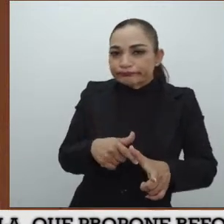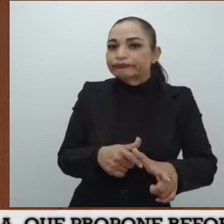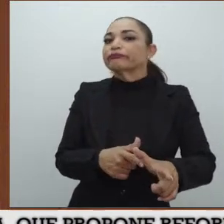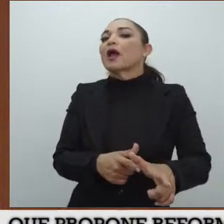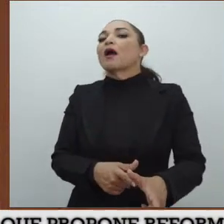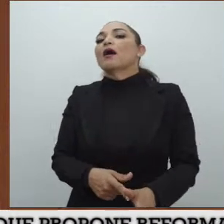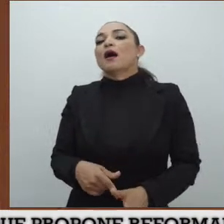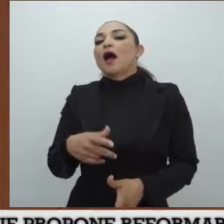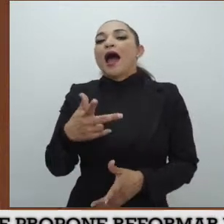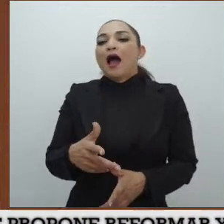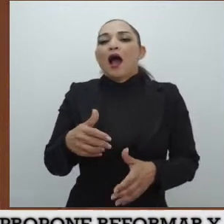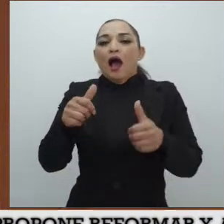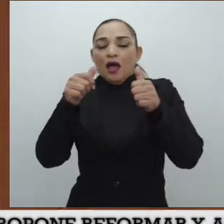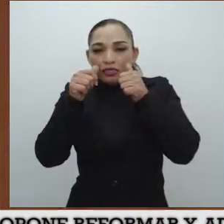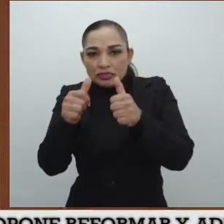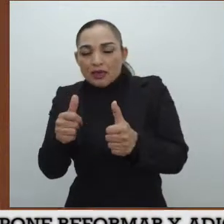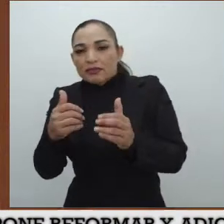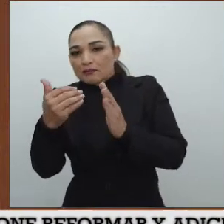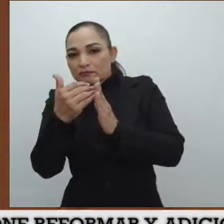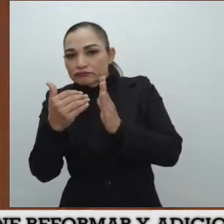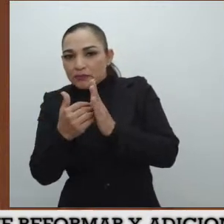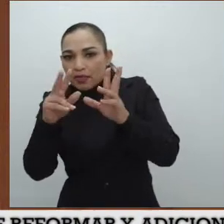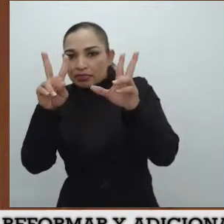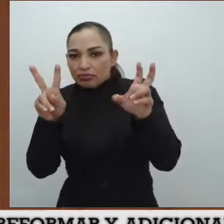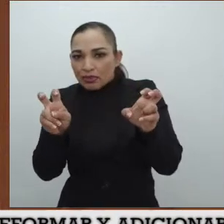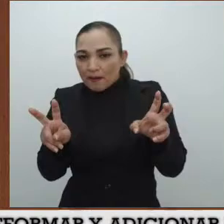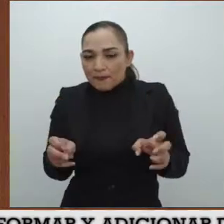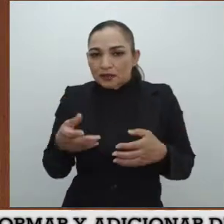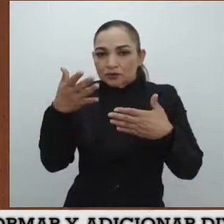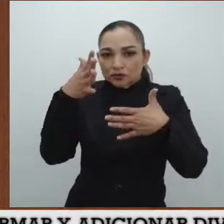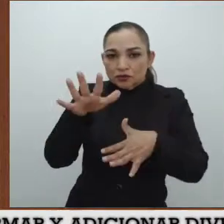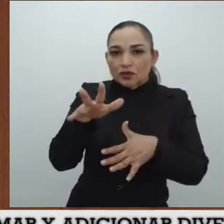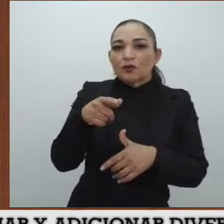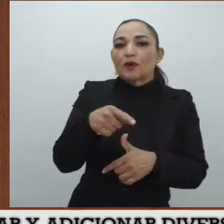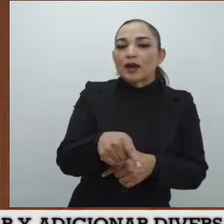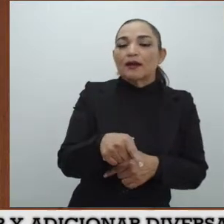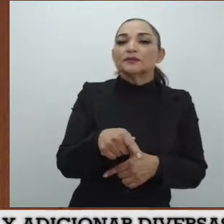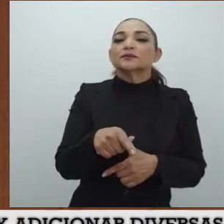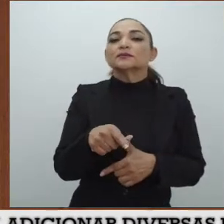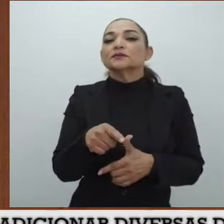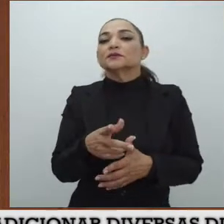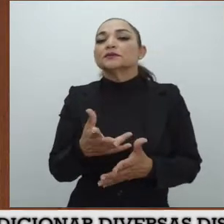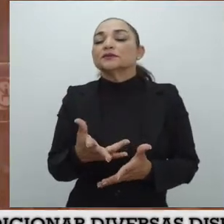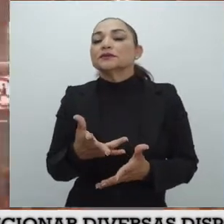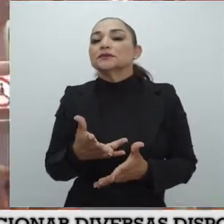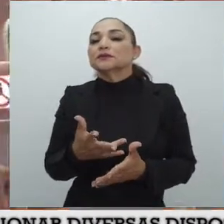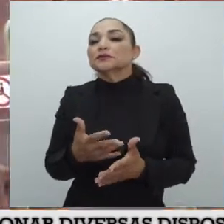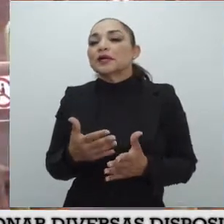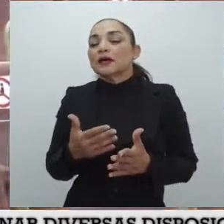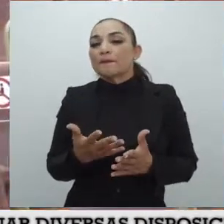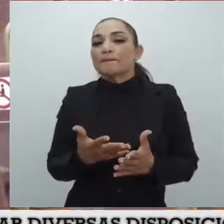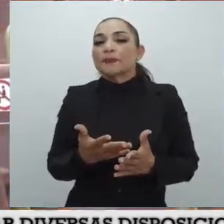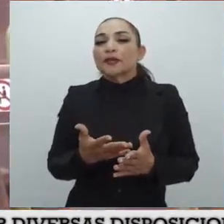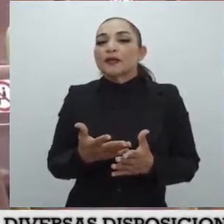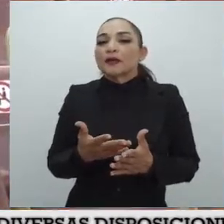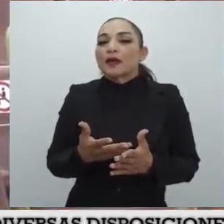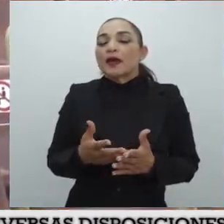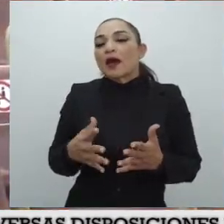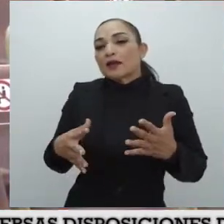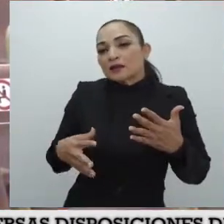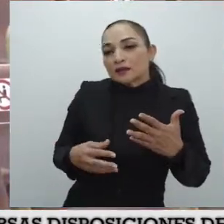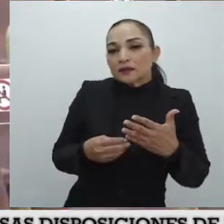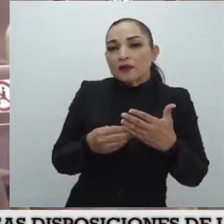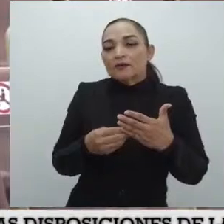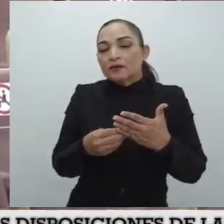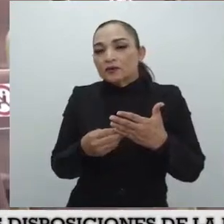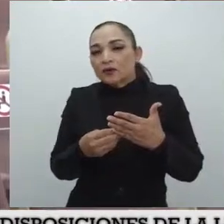atienda los asuntos, iniciativas y problemáticas inherentes a estos importantes componentes de la población, adoptándose los